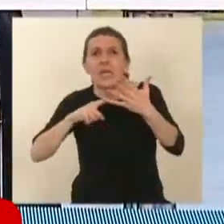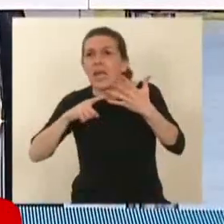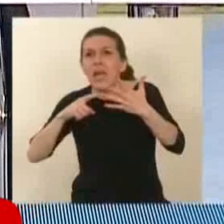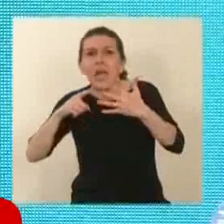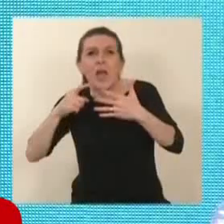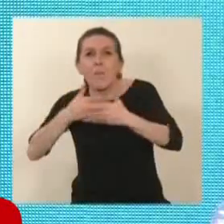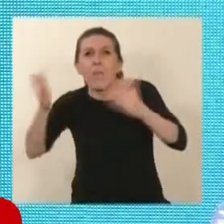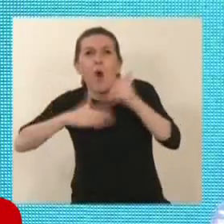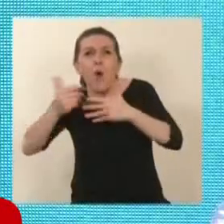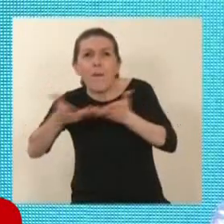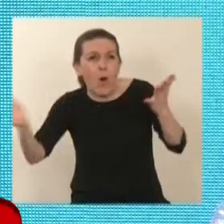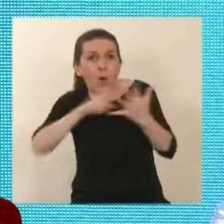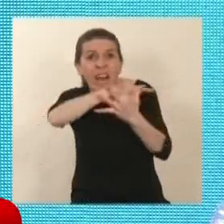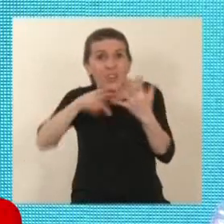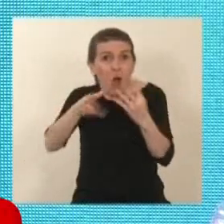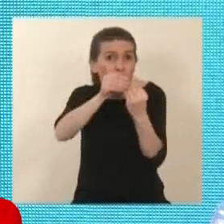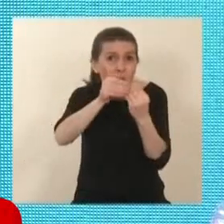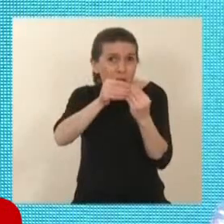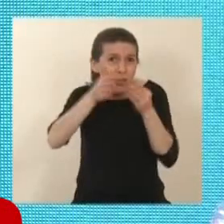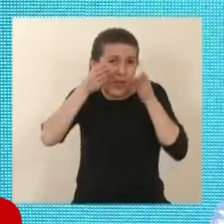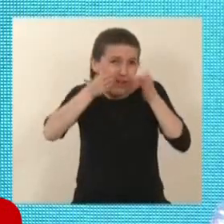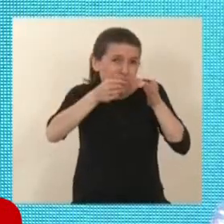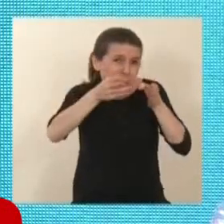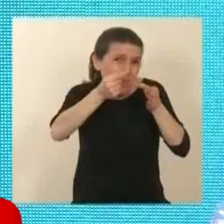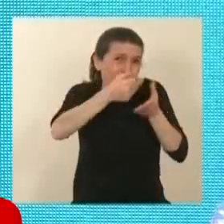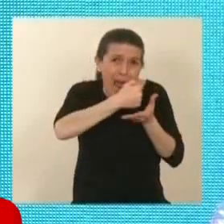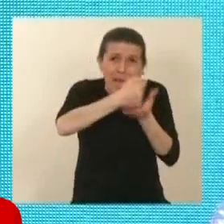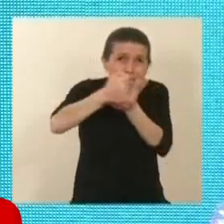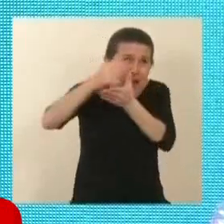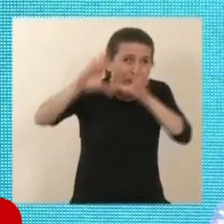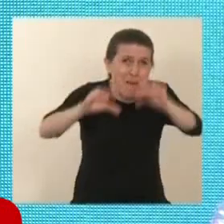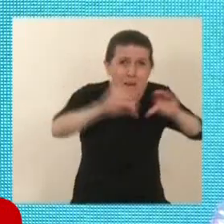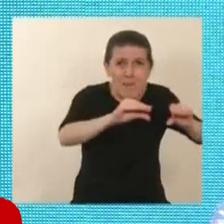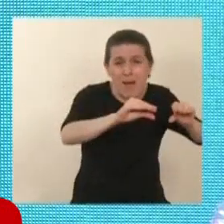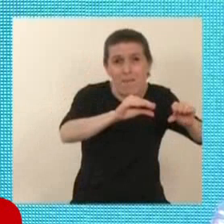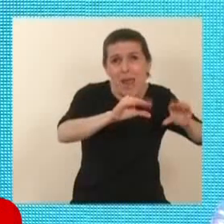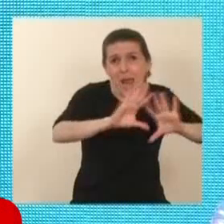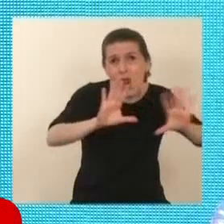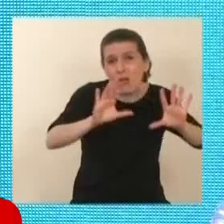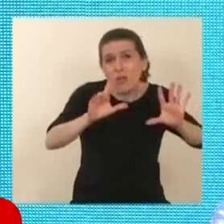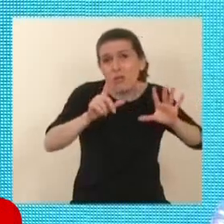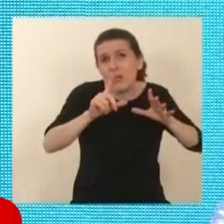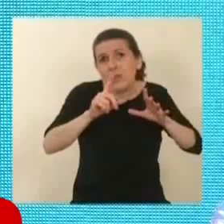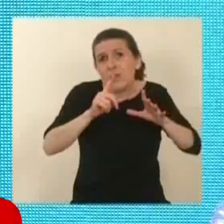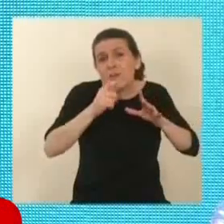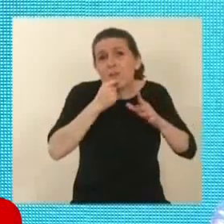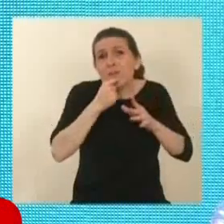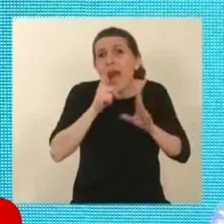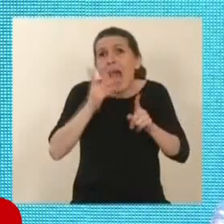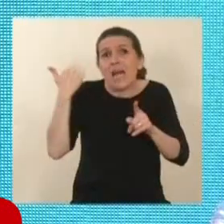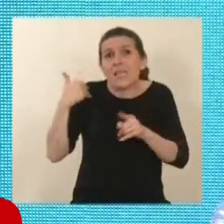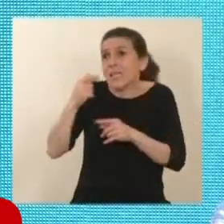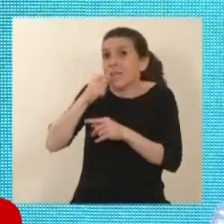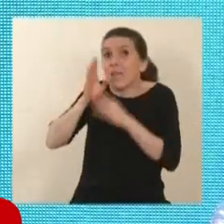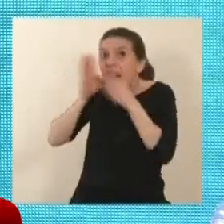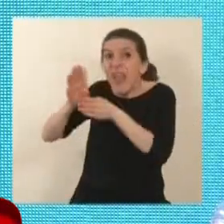pública. Implicaba más ajuste en un momento de recesión, que era el camino que se había